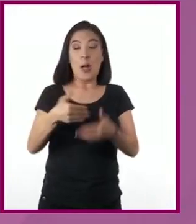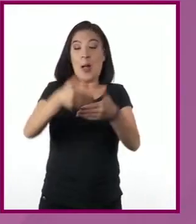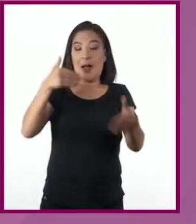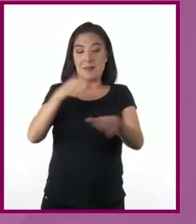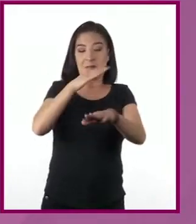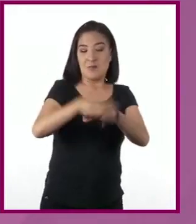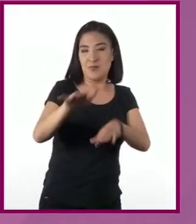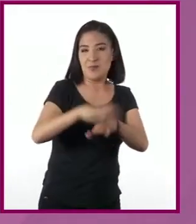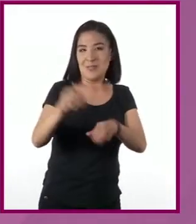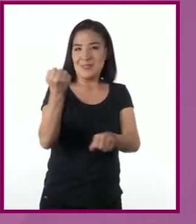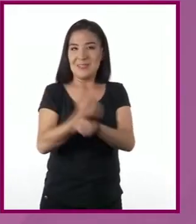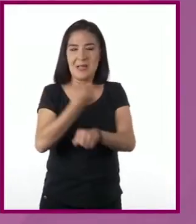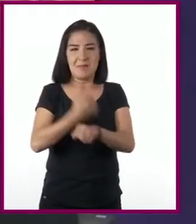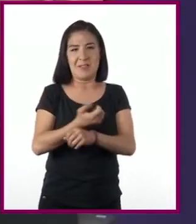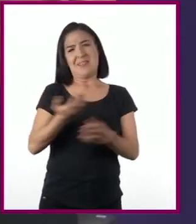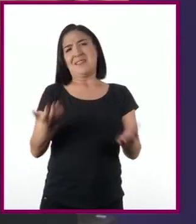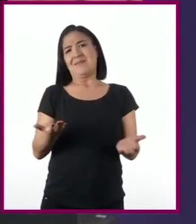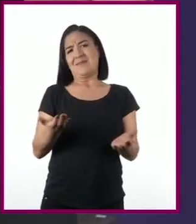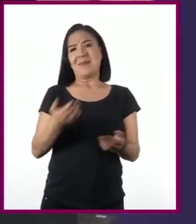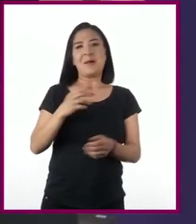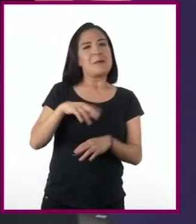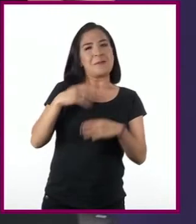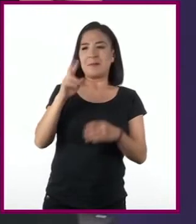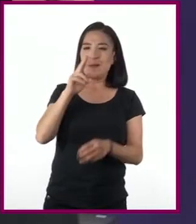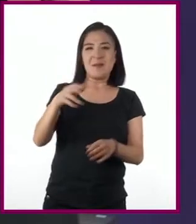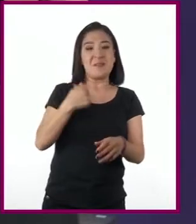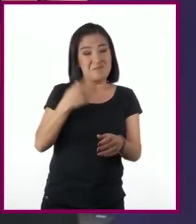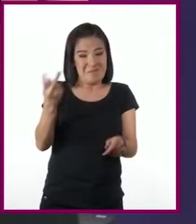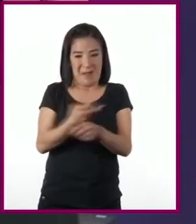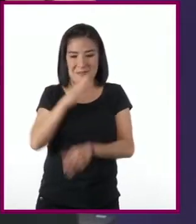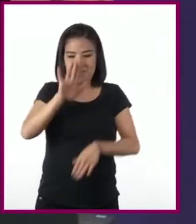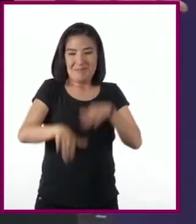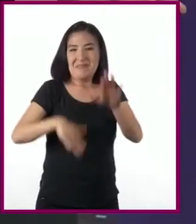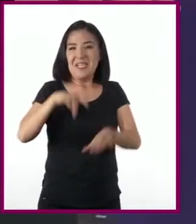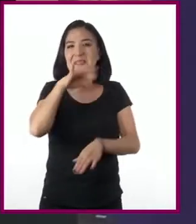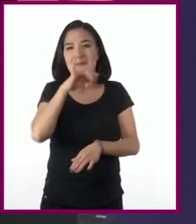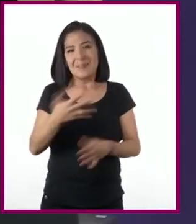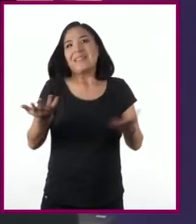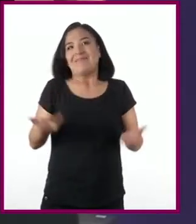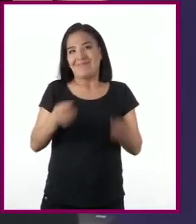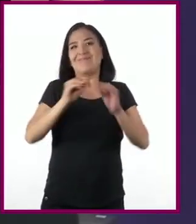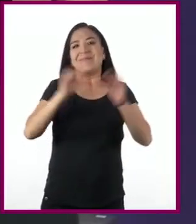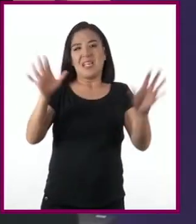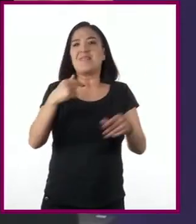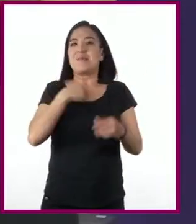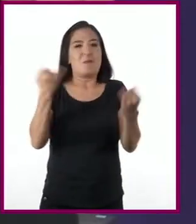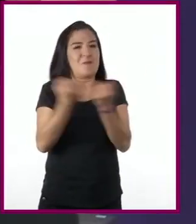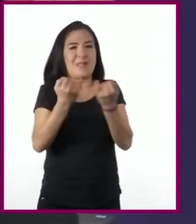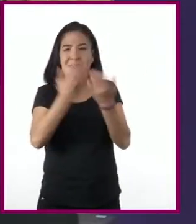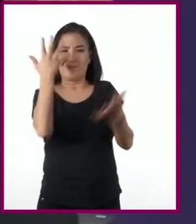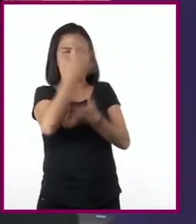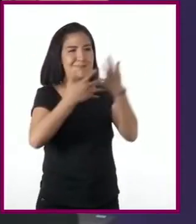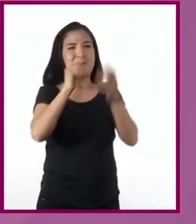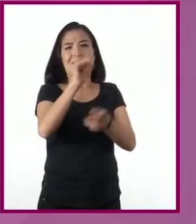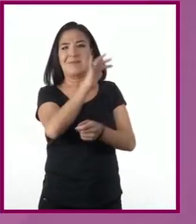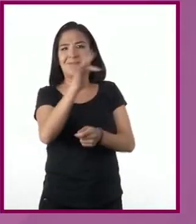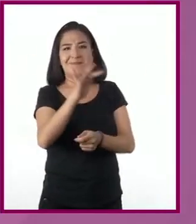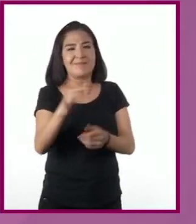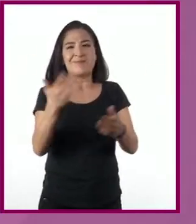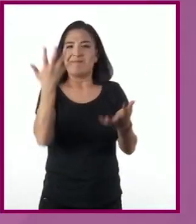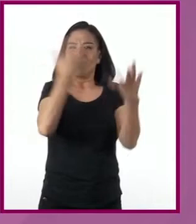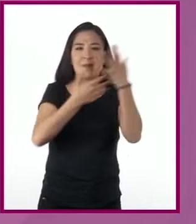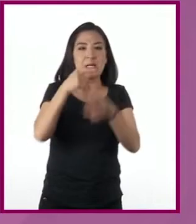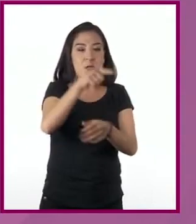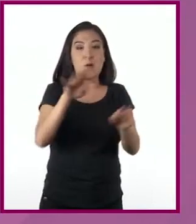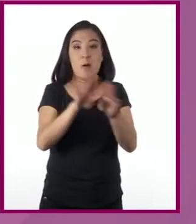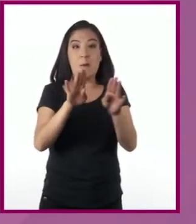entrar. Uy, yo ya entré y ensucié todo. Claro, yo estaría igual de confundida que ustedes. No